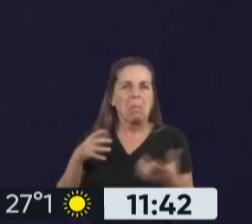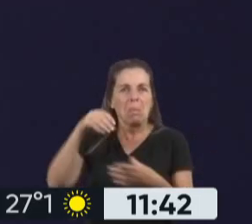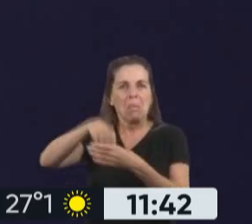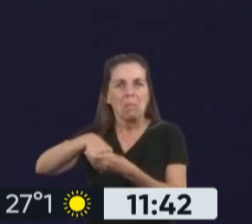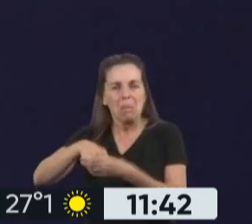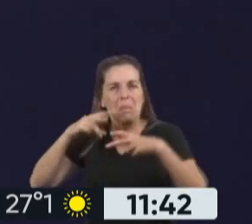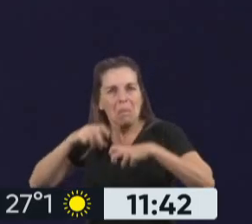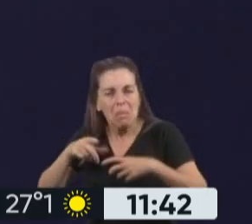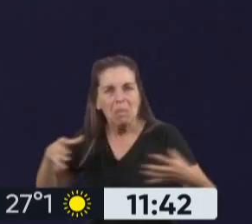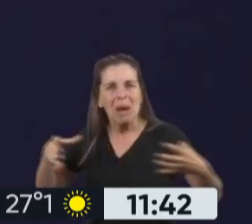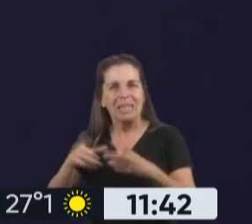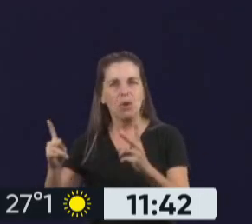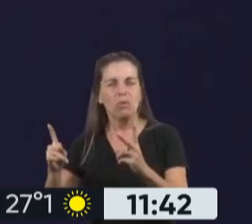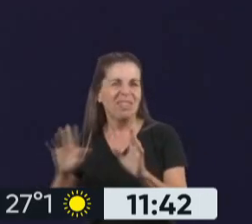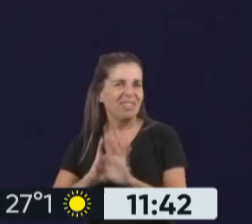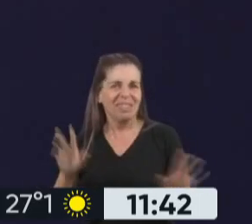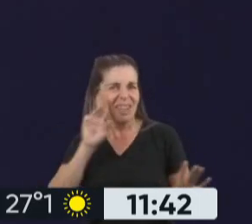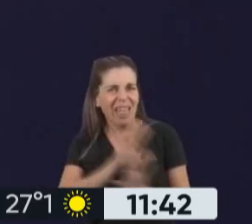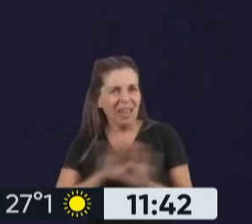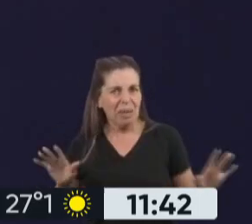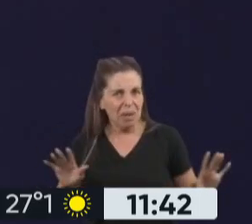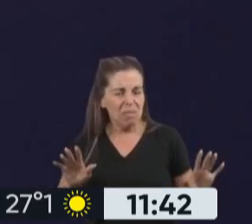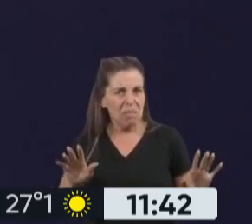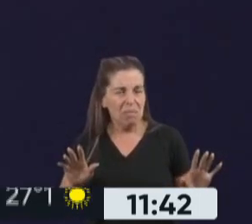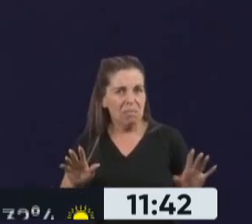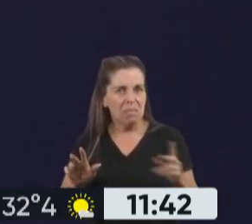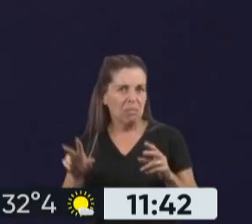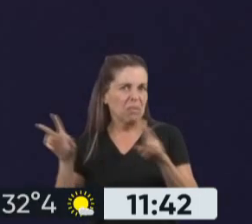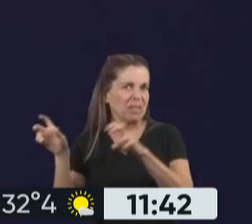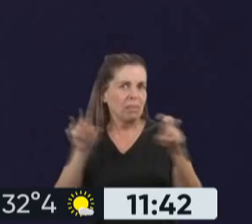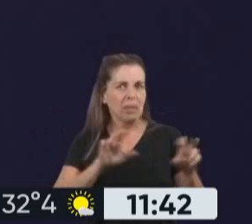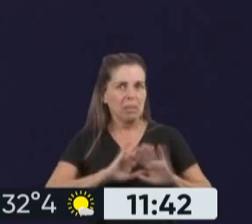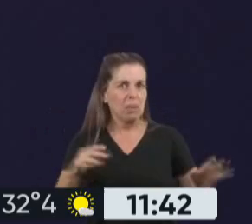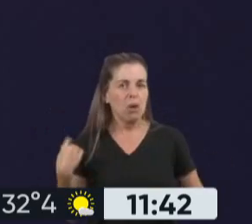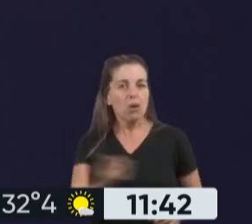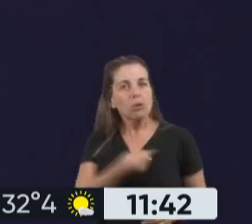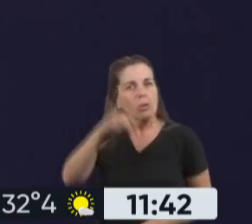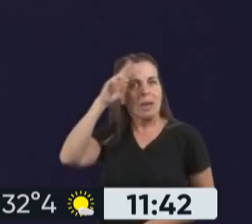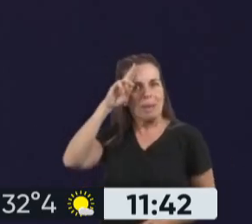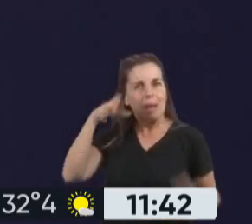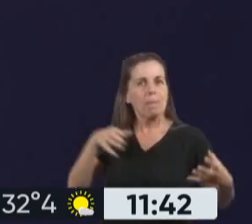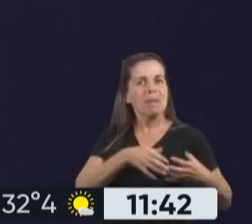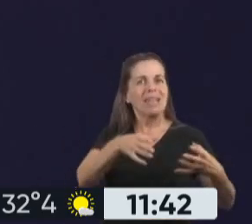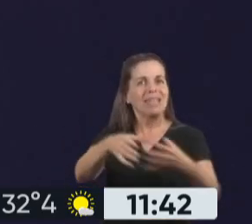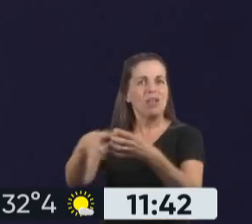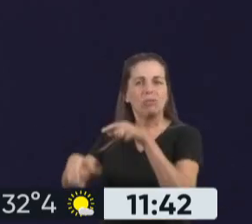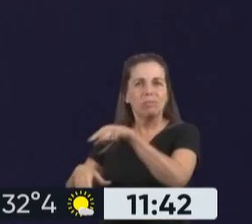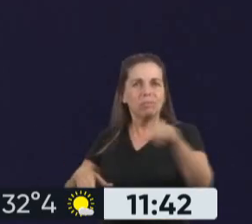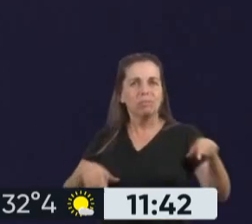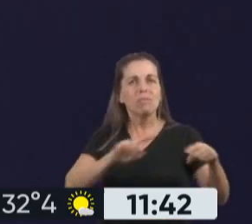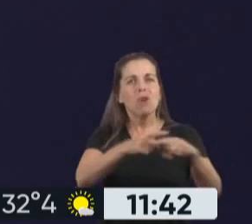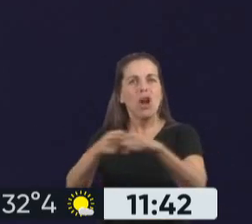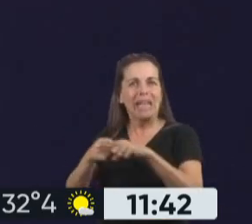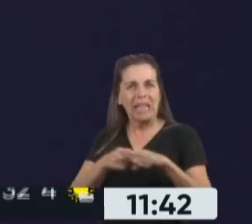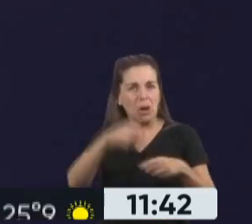del partido. Nada tiene que ver con una cosa con la otra. Nosotros respetamos a los partidos y que cada uno tenga